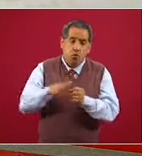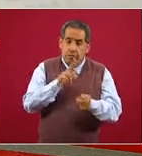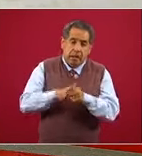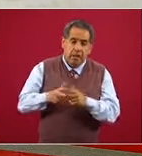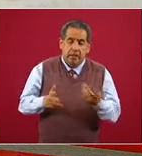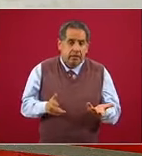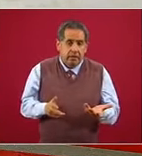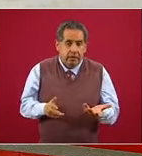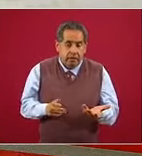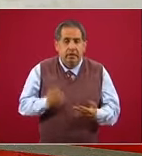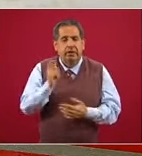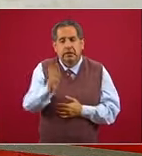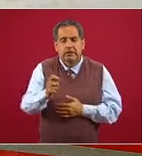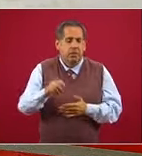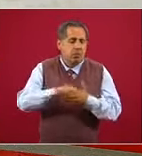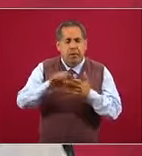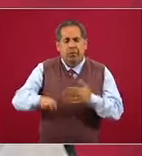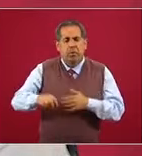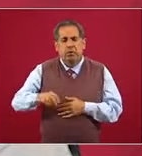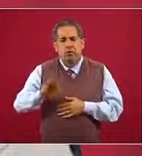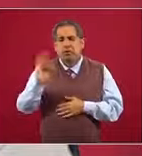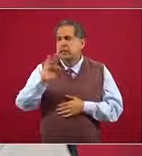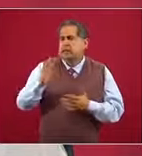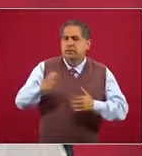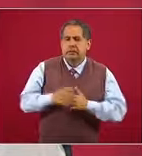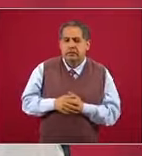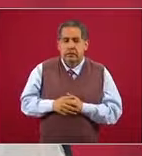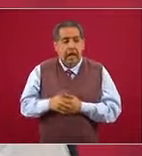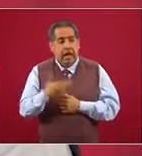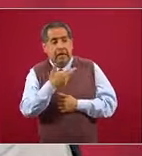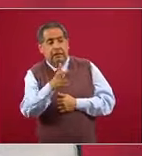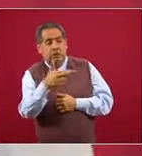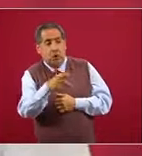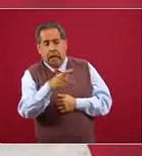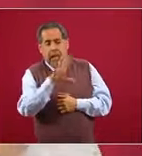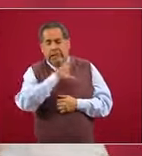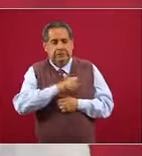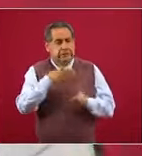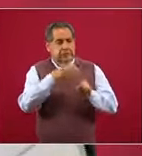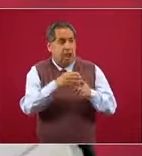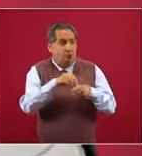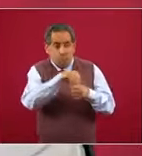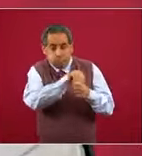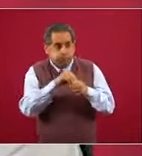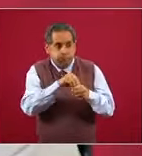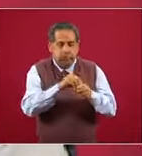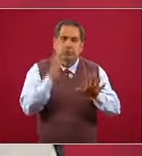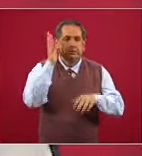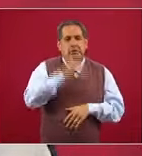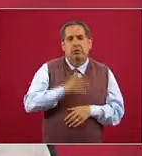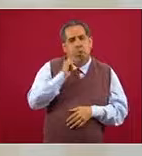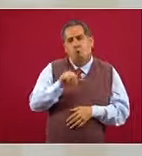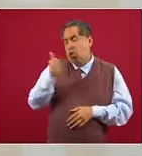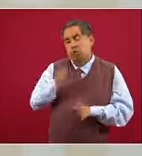ver si está en nuestro restaurante favorito muy lleno, buscar